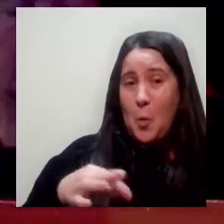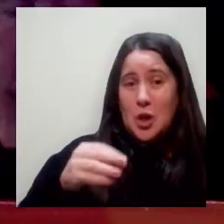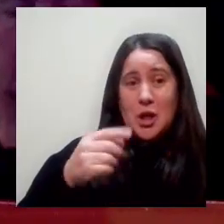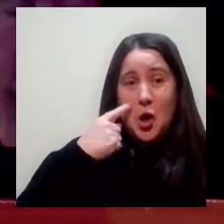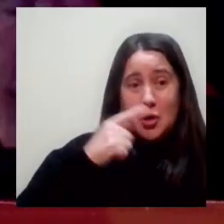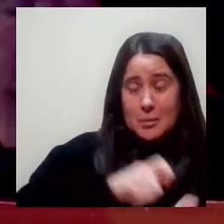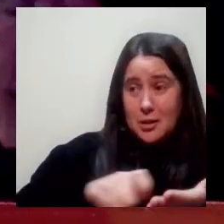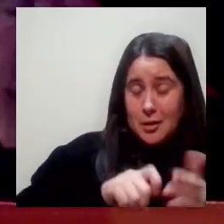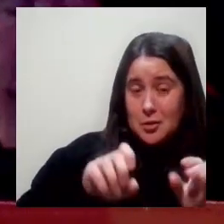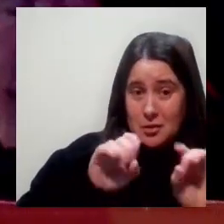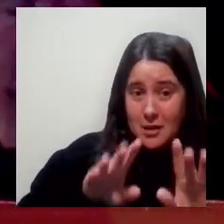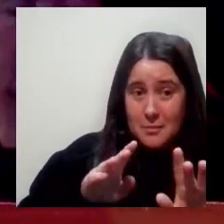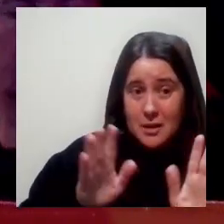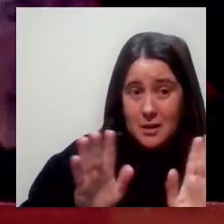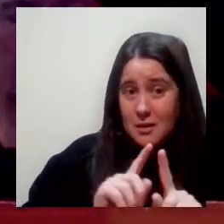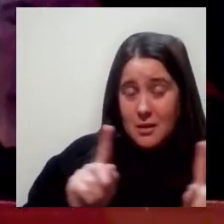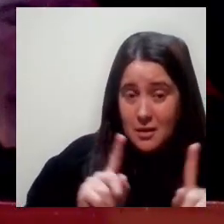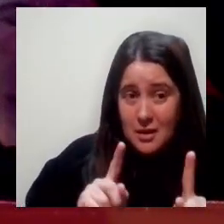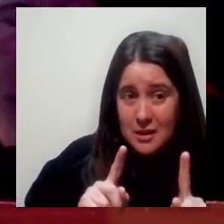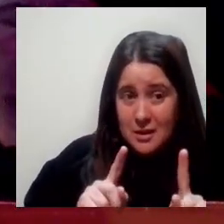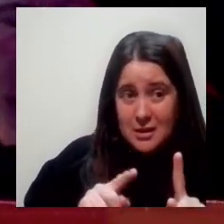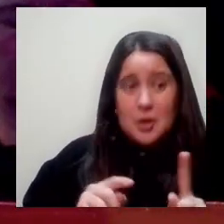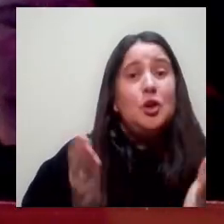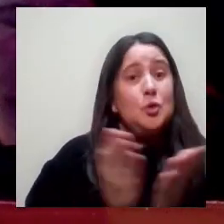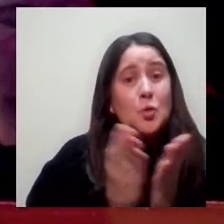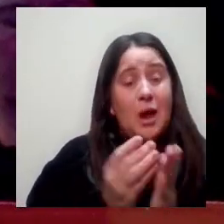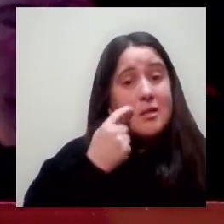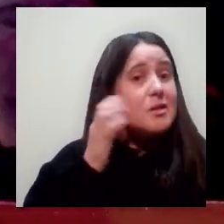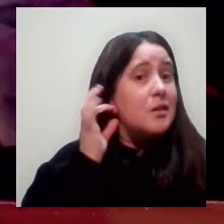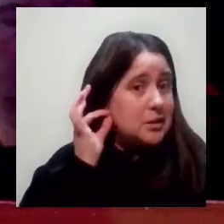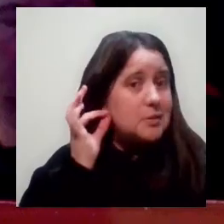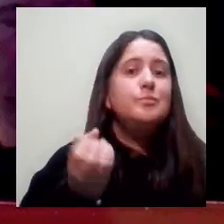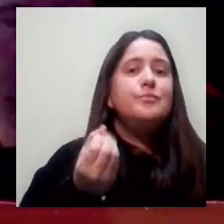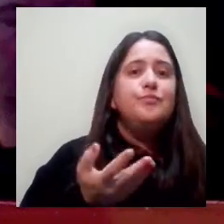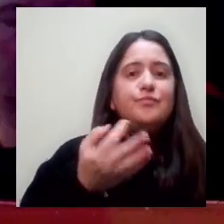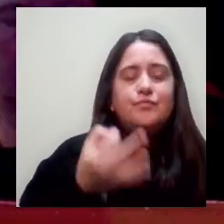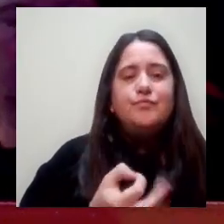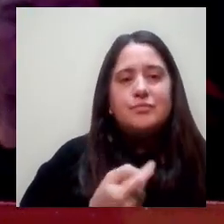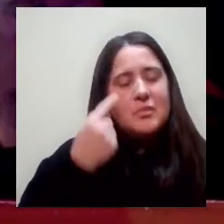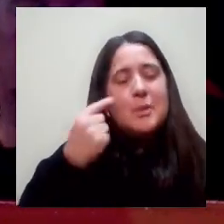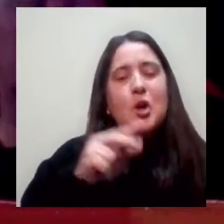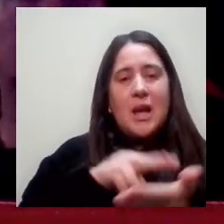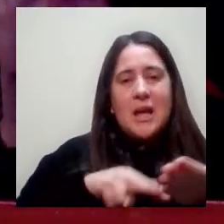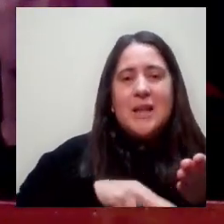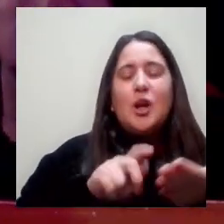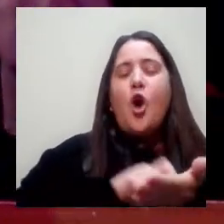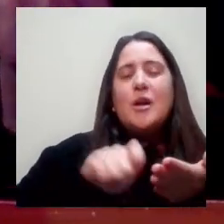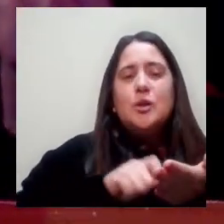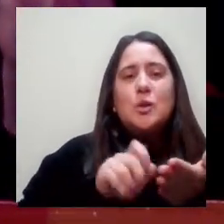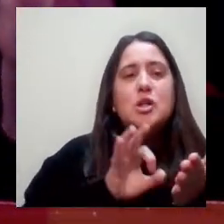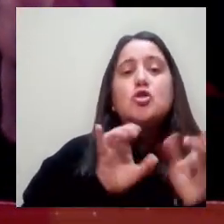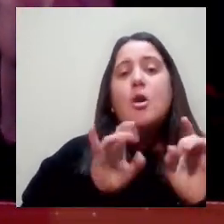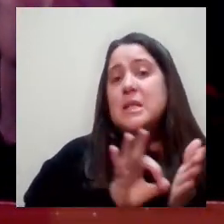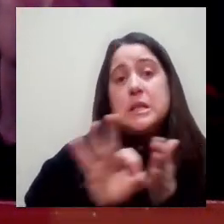desarrollar los y las estudiantes. Porque si entendemos la escritura como un sistema de representación y en tanto objeto